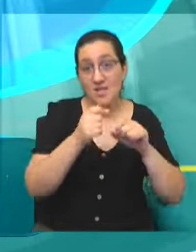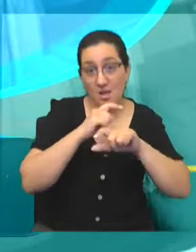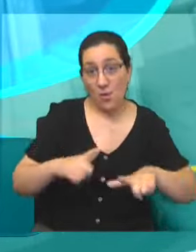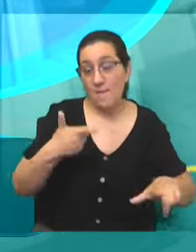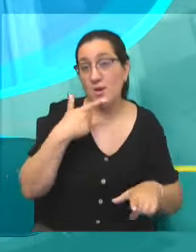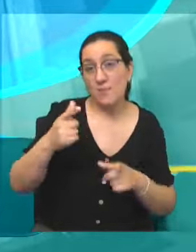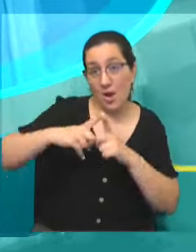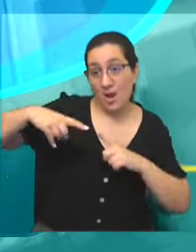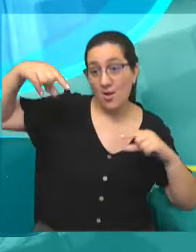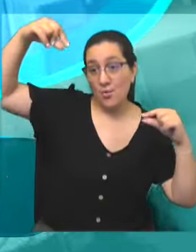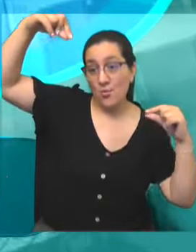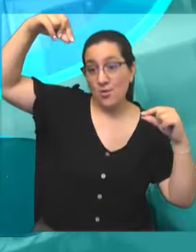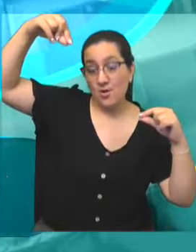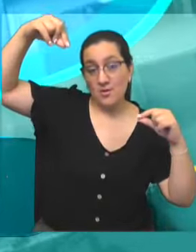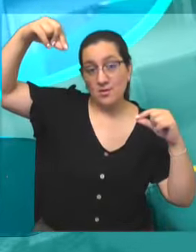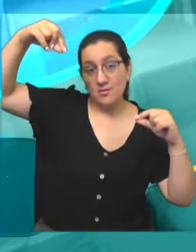luna es